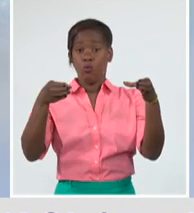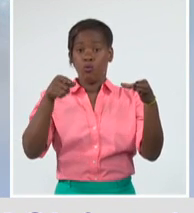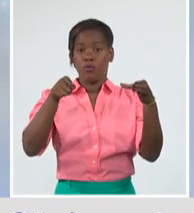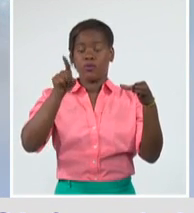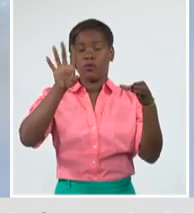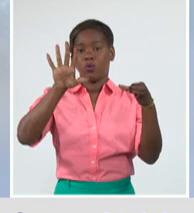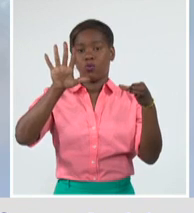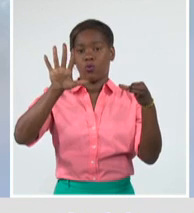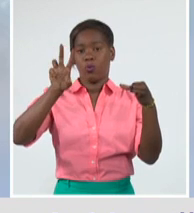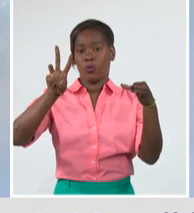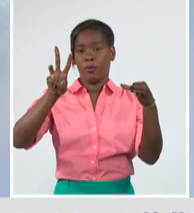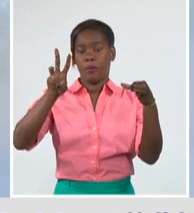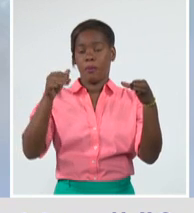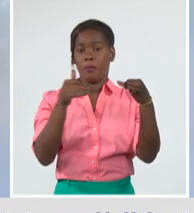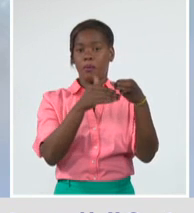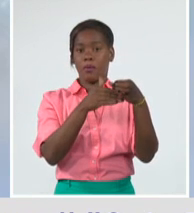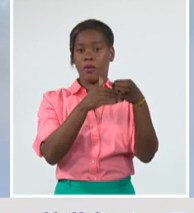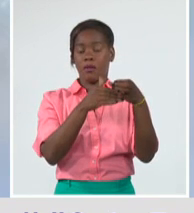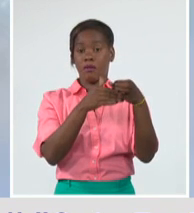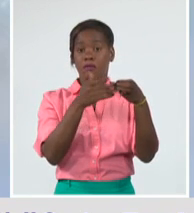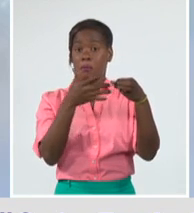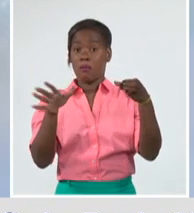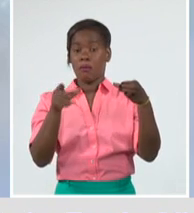53.779 sospechosos,